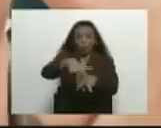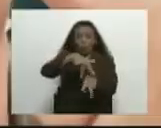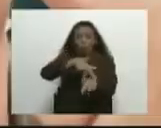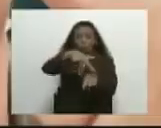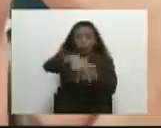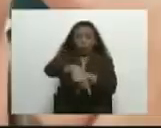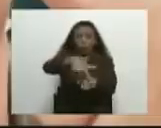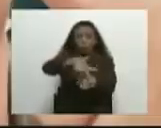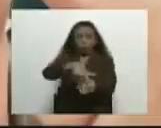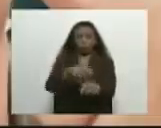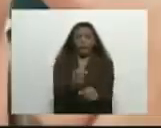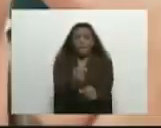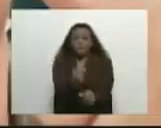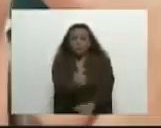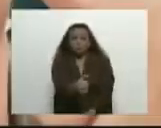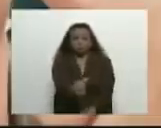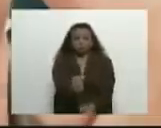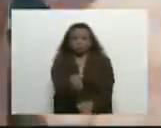maniobrar